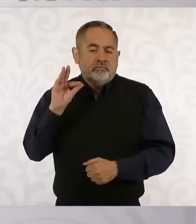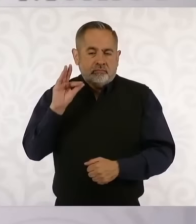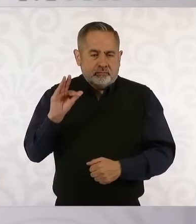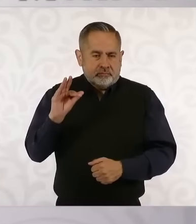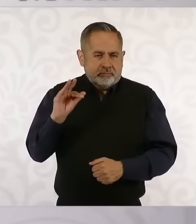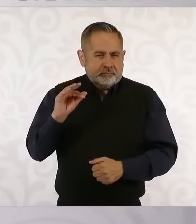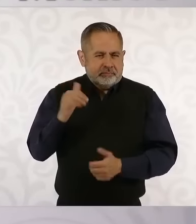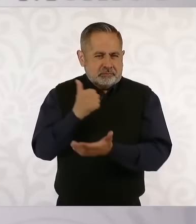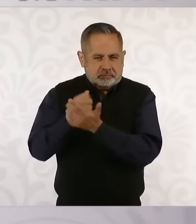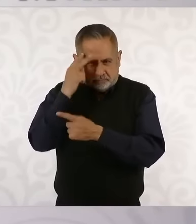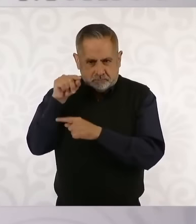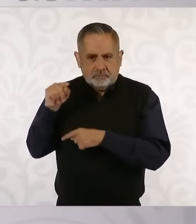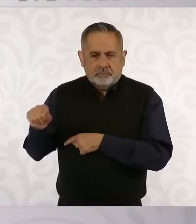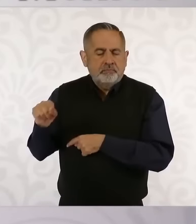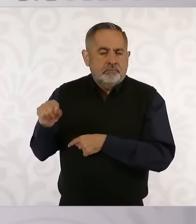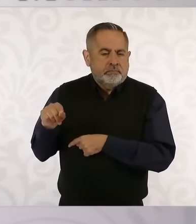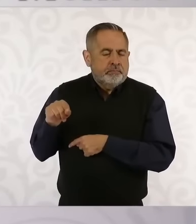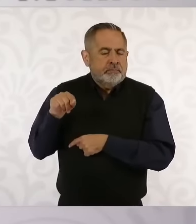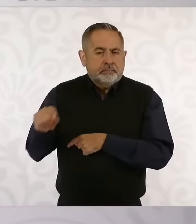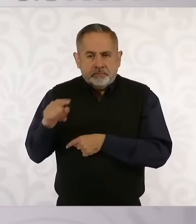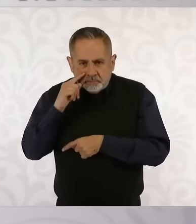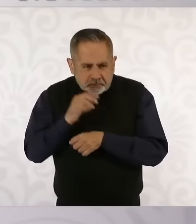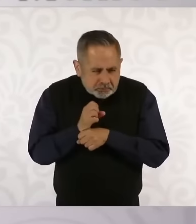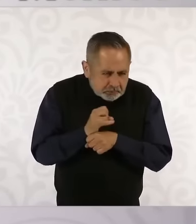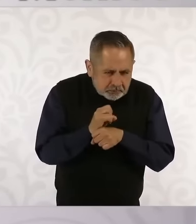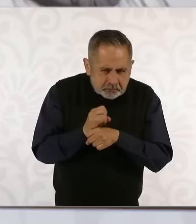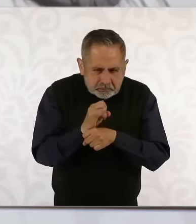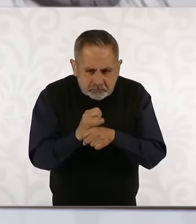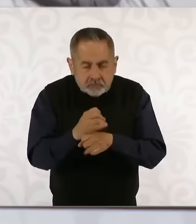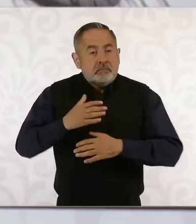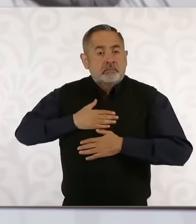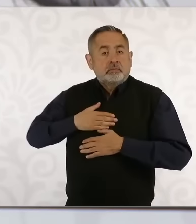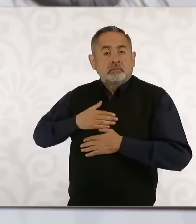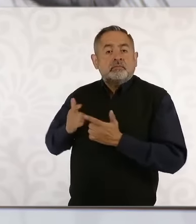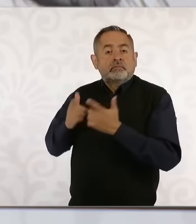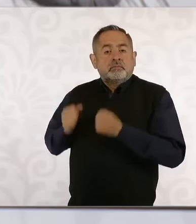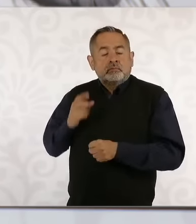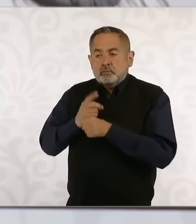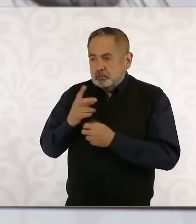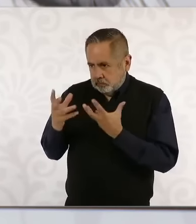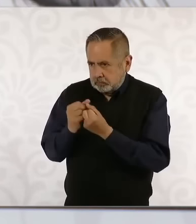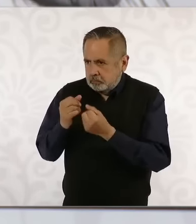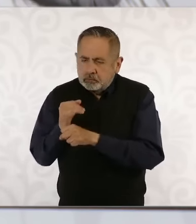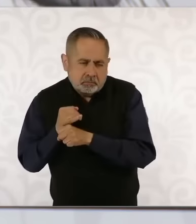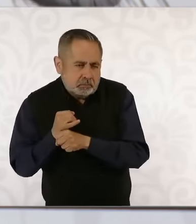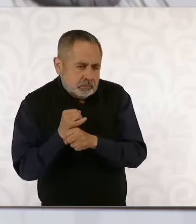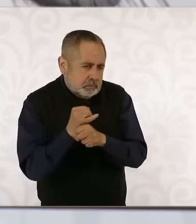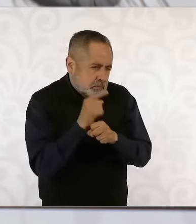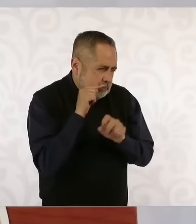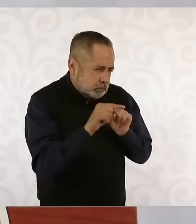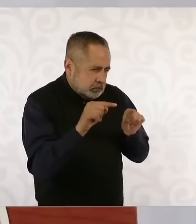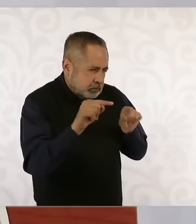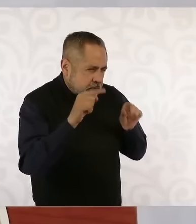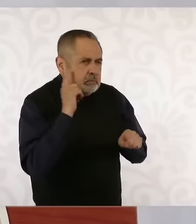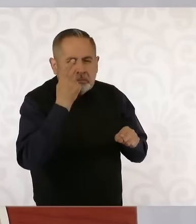de México y en lo que se pueda ayudar desde el Gabinete de Seguridad se va a apoyar, porque sí es